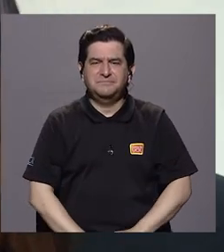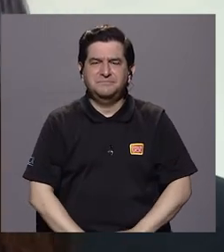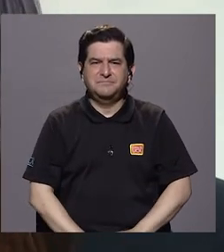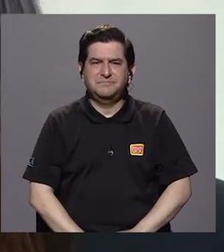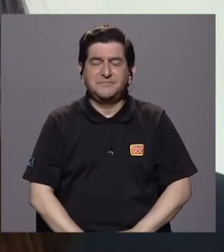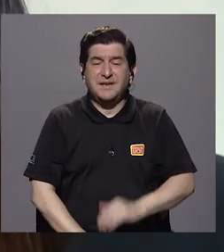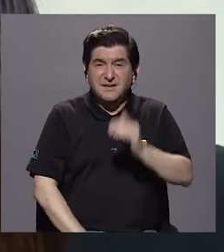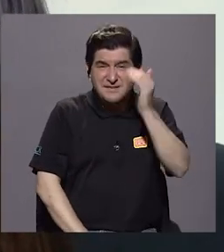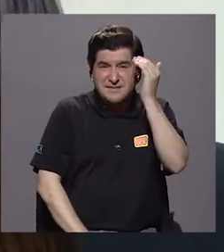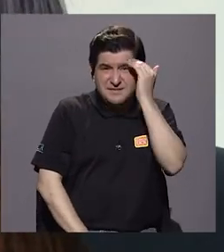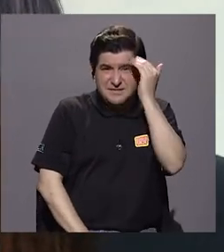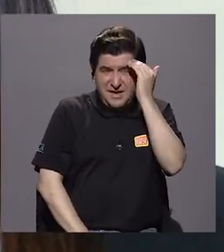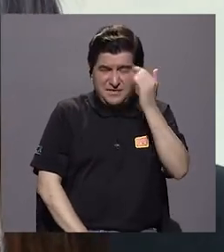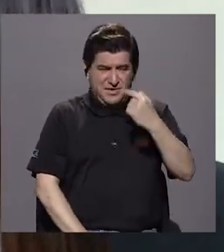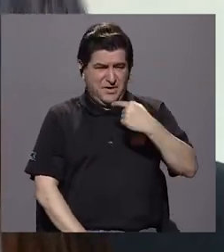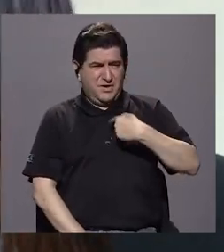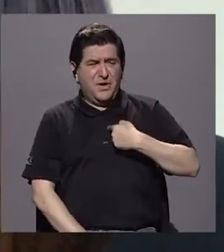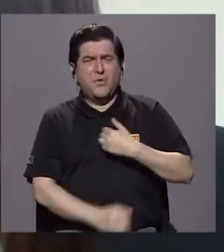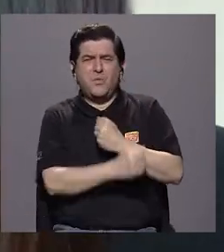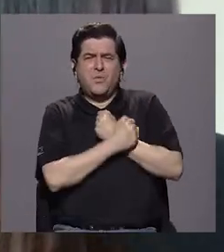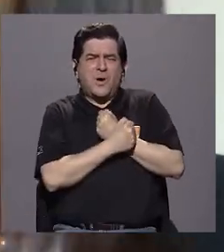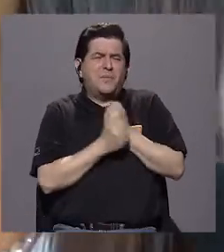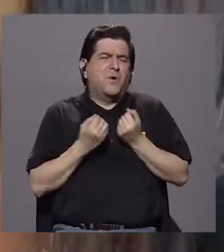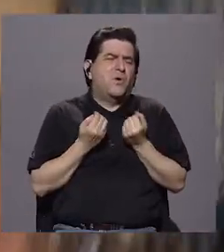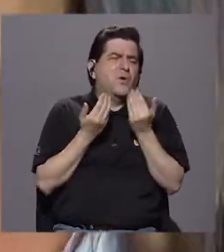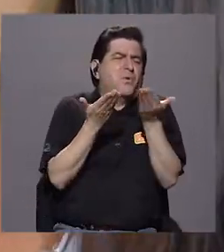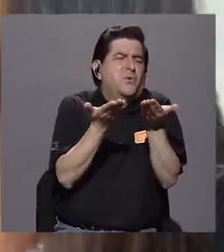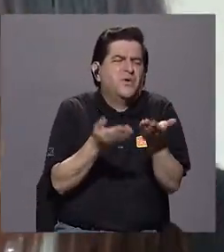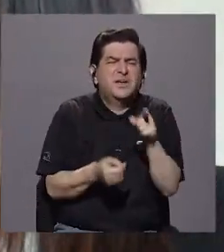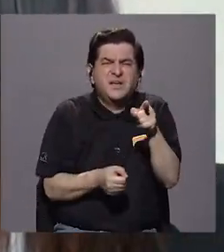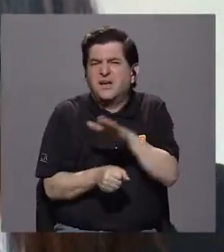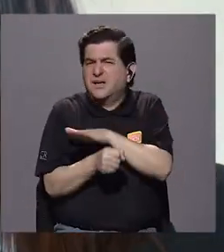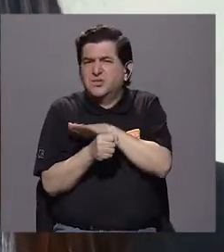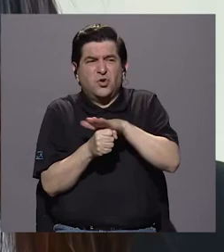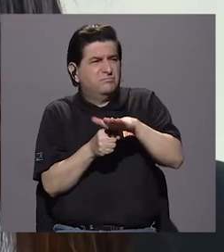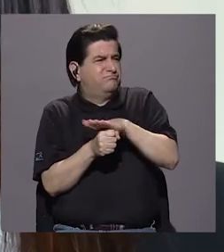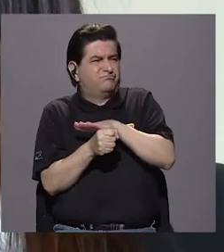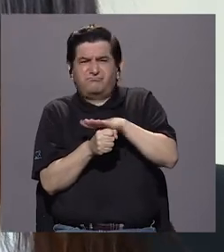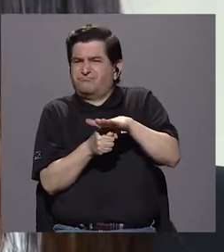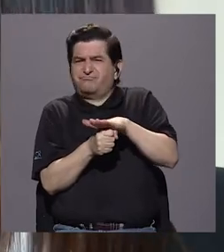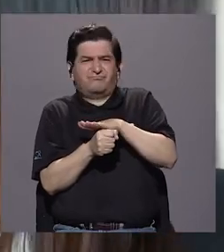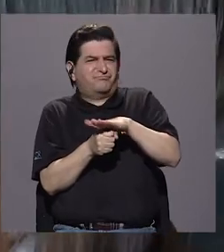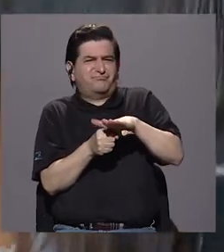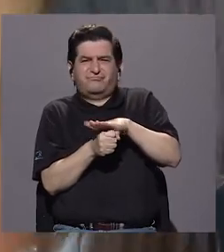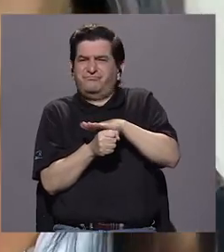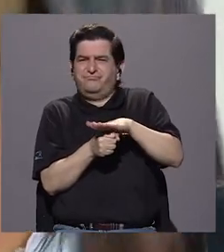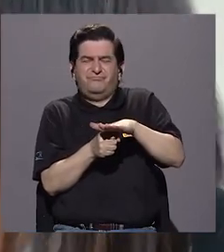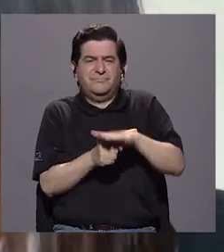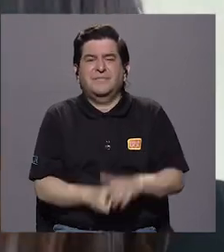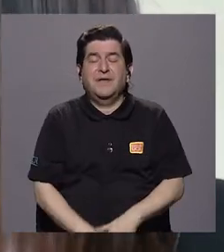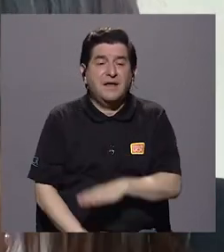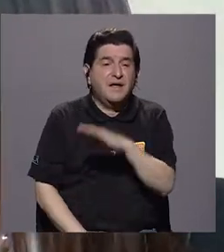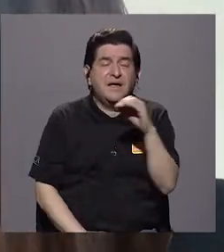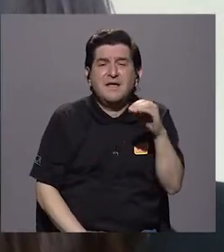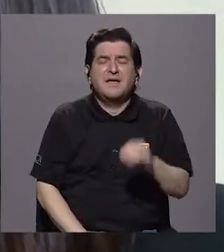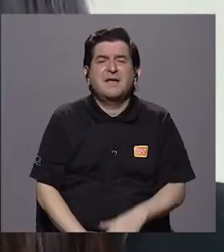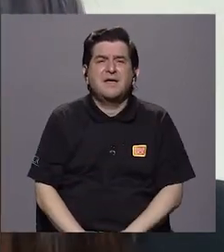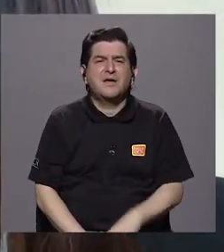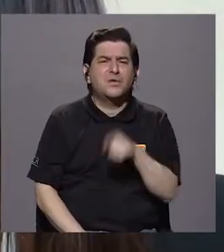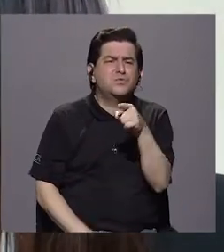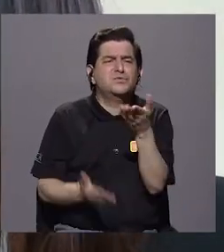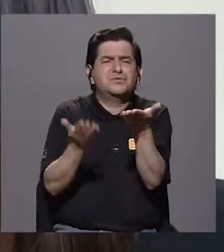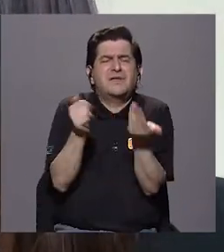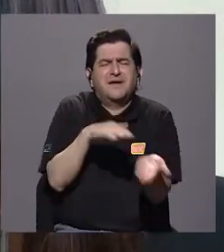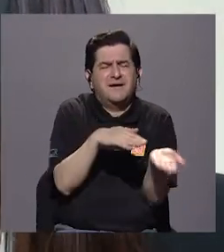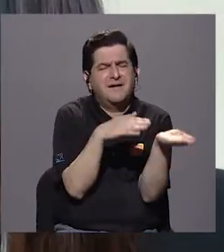Saber que diste tanto amor y no fue suficiente. Y te quieres